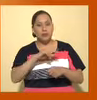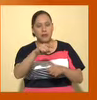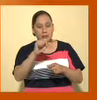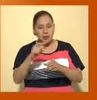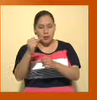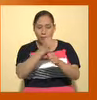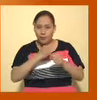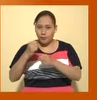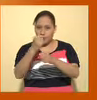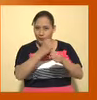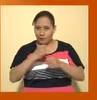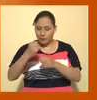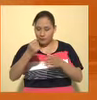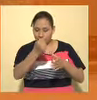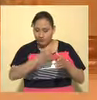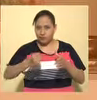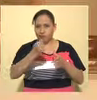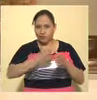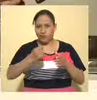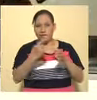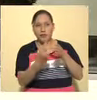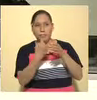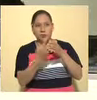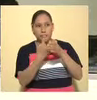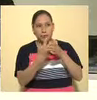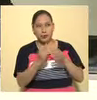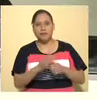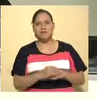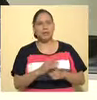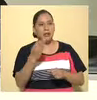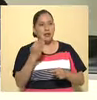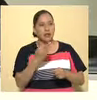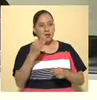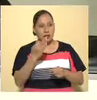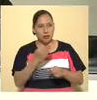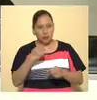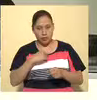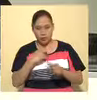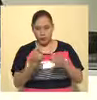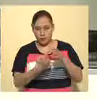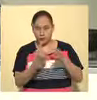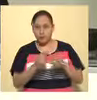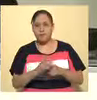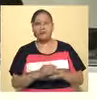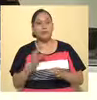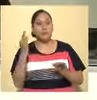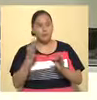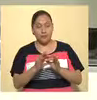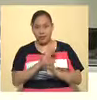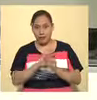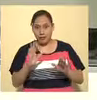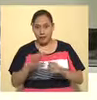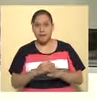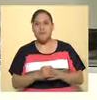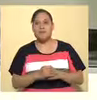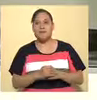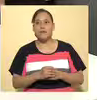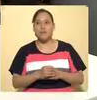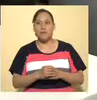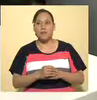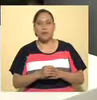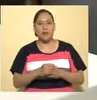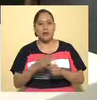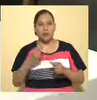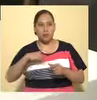moler. La vamos a moler. Aquí está tu departamento de molido. Y luego ya que lo tengamos listo, lo vamos a agregar